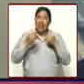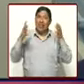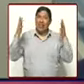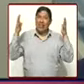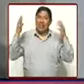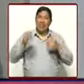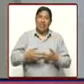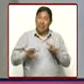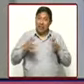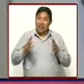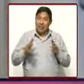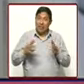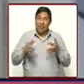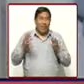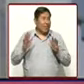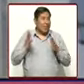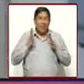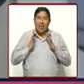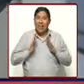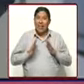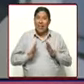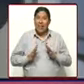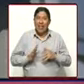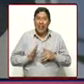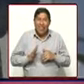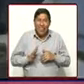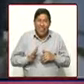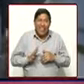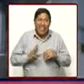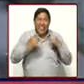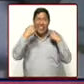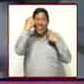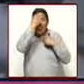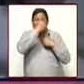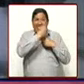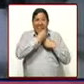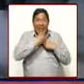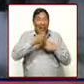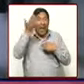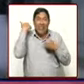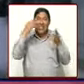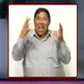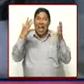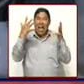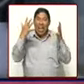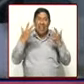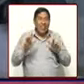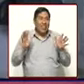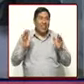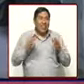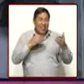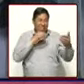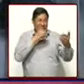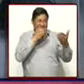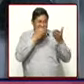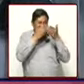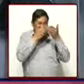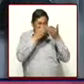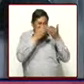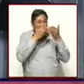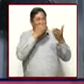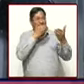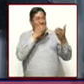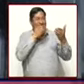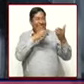mucho. ¿Ya mira ahora? Sí, ahora ya veo un poco ya la cara de este, también no veía a esa distancia. Gracias.